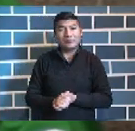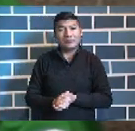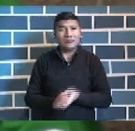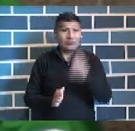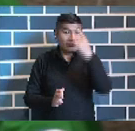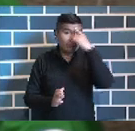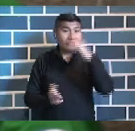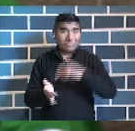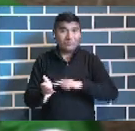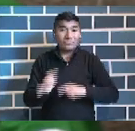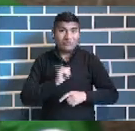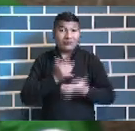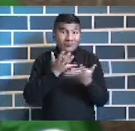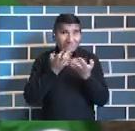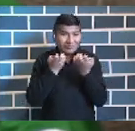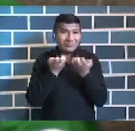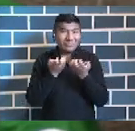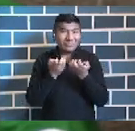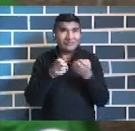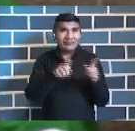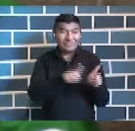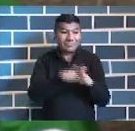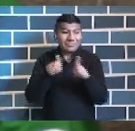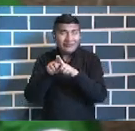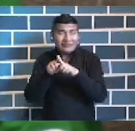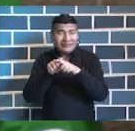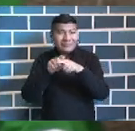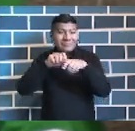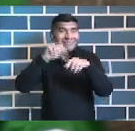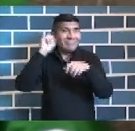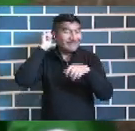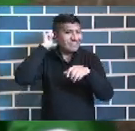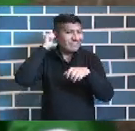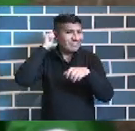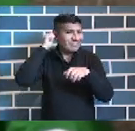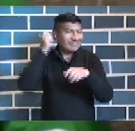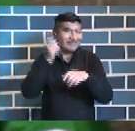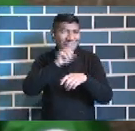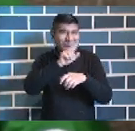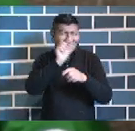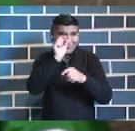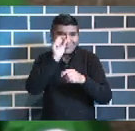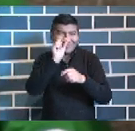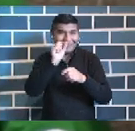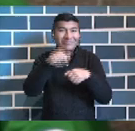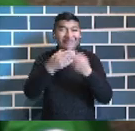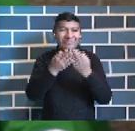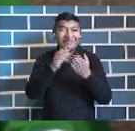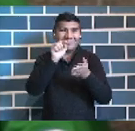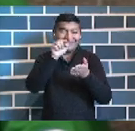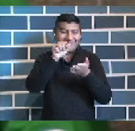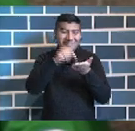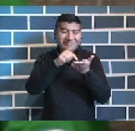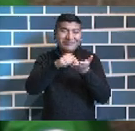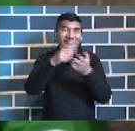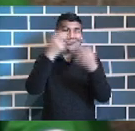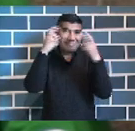Por eso yo quiero también ahí como que pincharles un poquito a ver, para ver cómo están respecto a estos